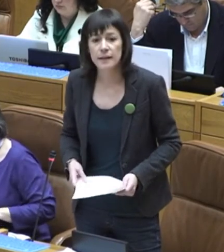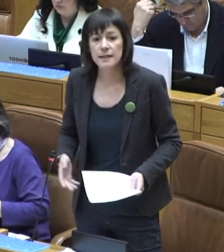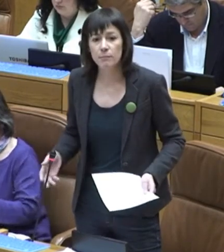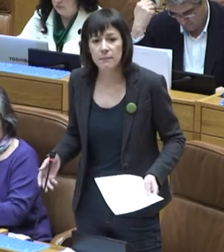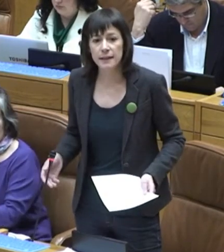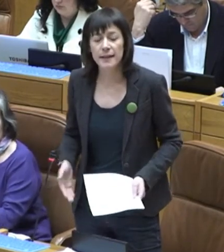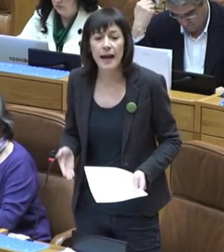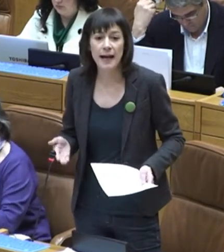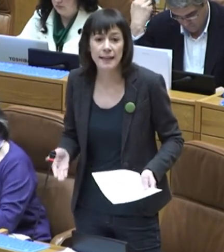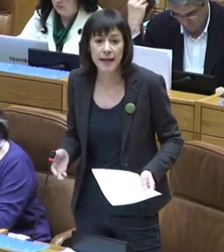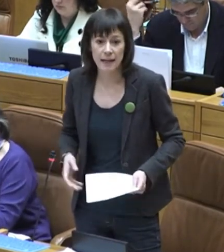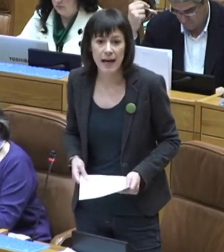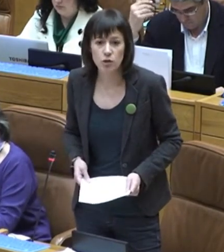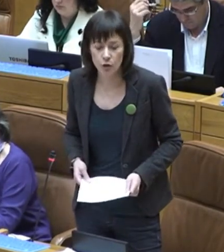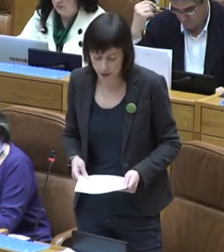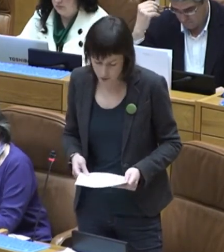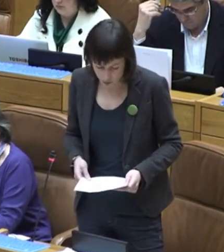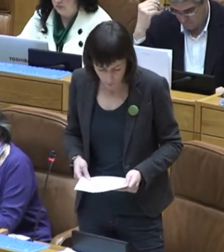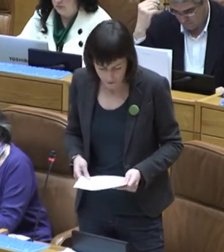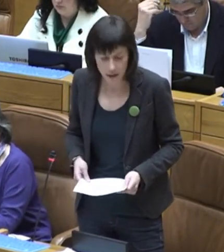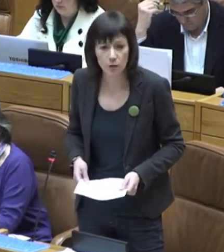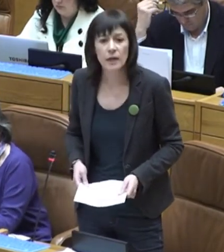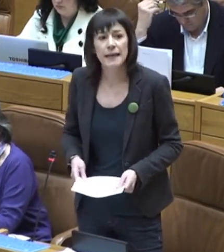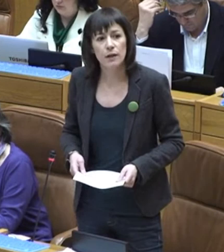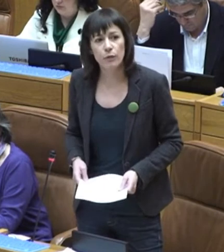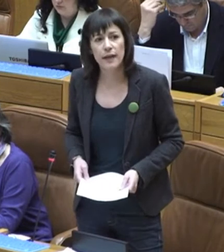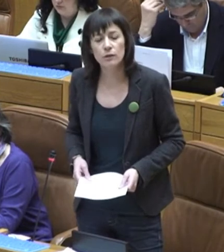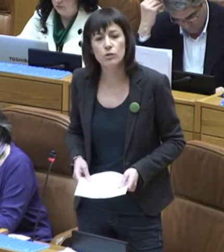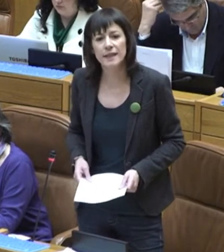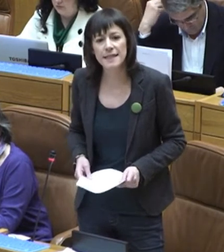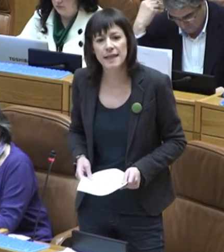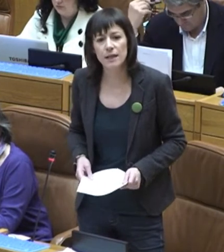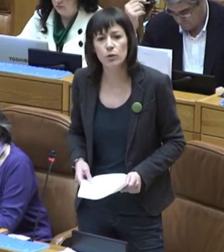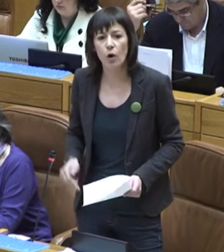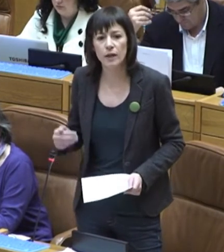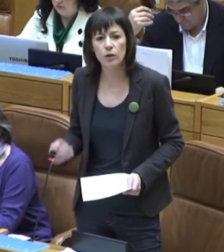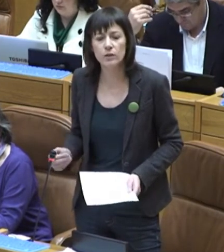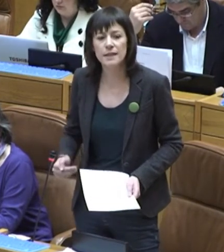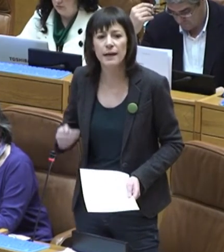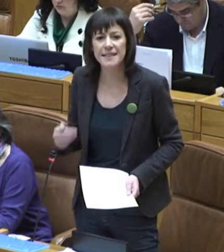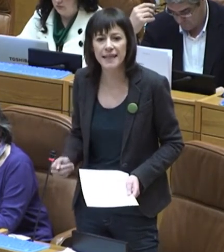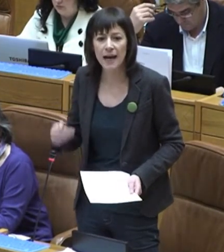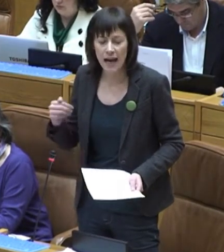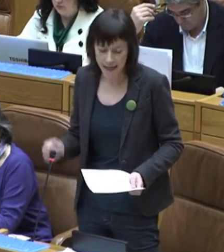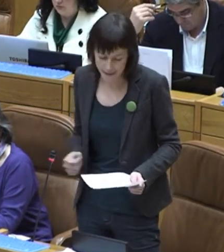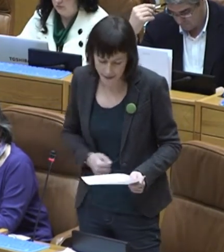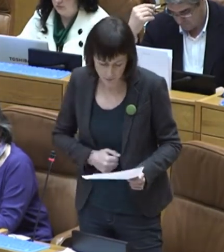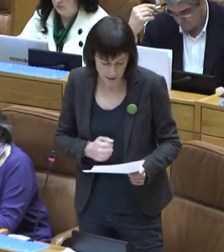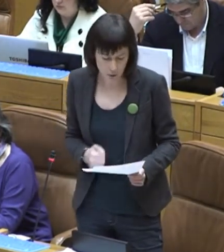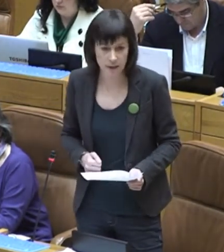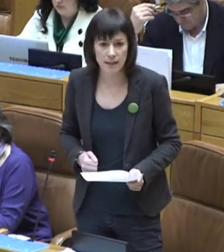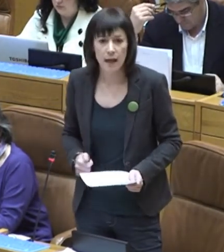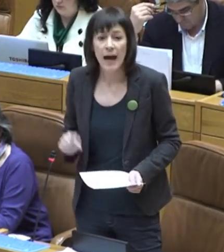Madrid simplemente a acatar as ordes do seu partido e anunciarnos que este ano os recortes van a ser